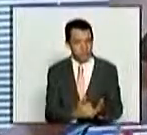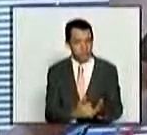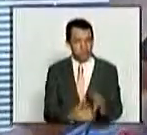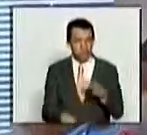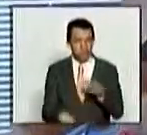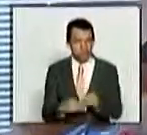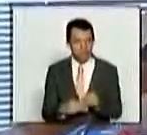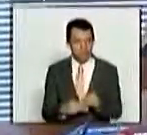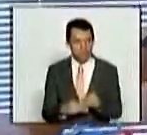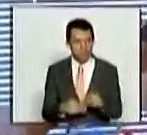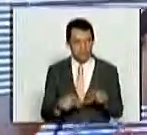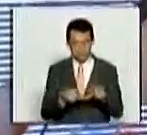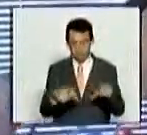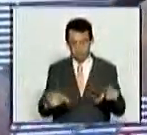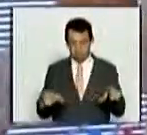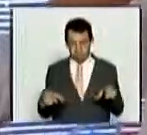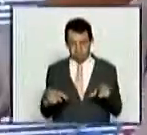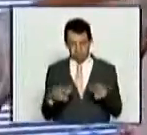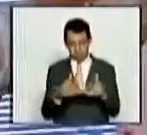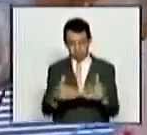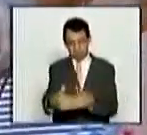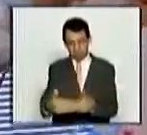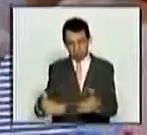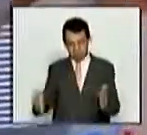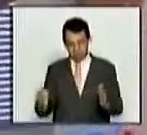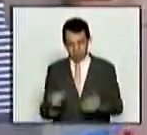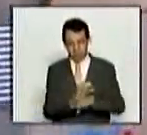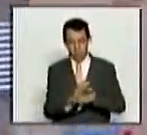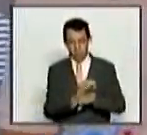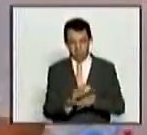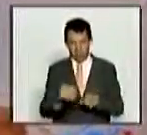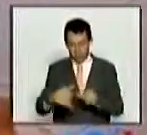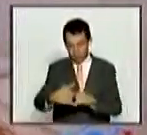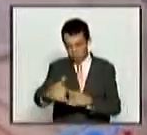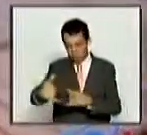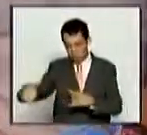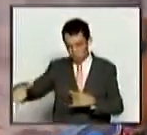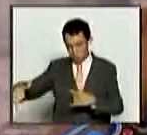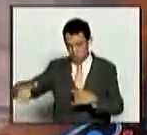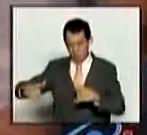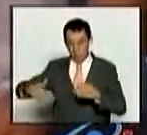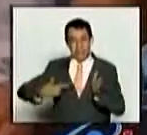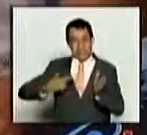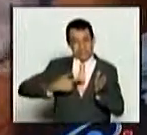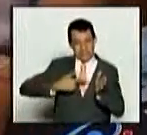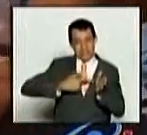esta máquina alemana la vamos a procesar en cierta